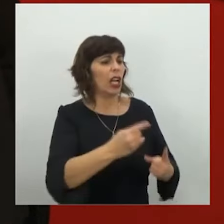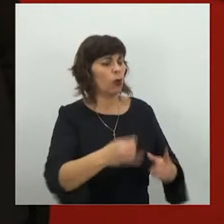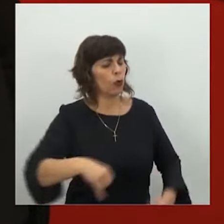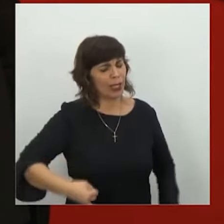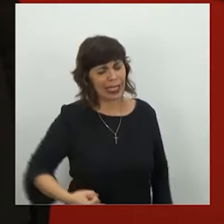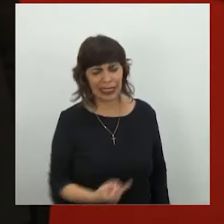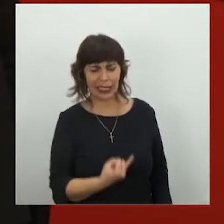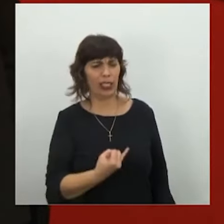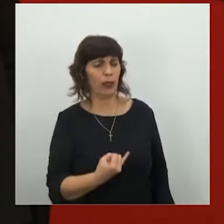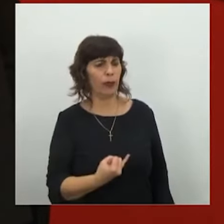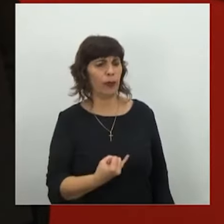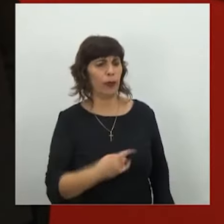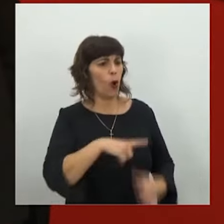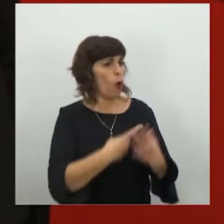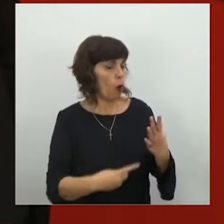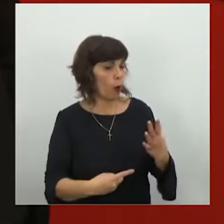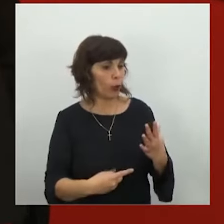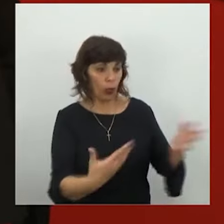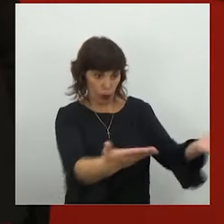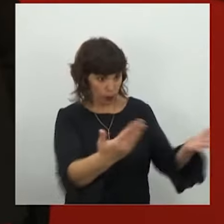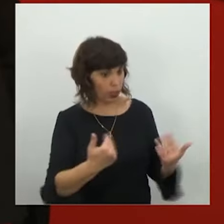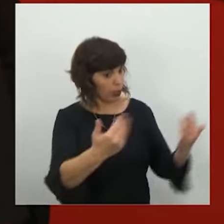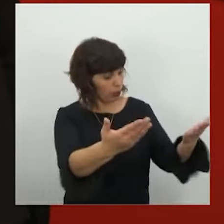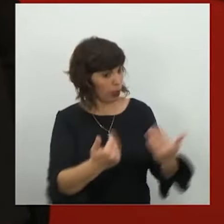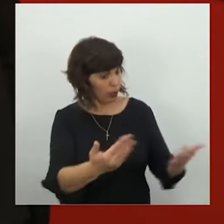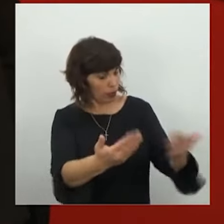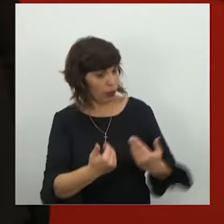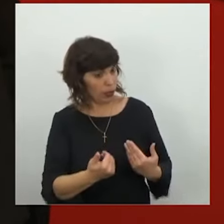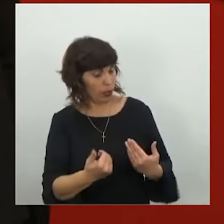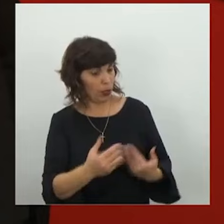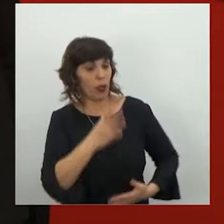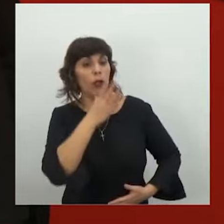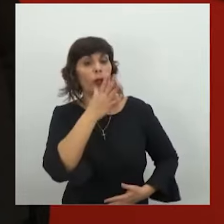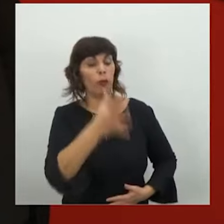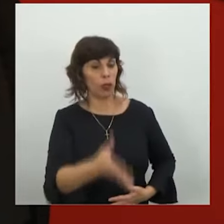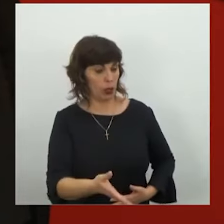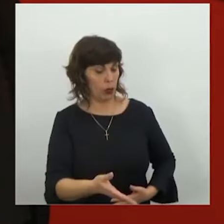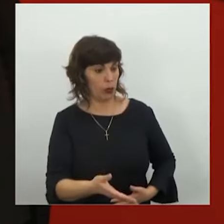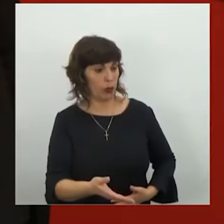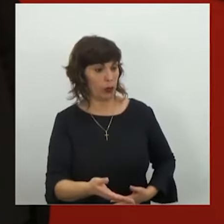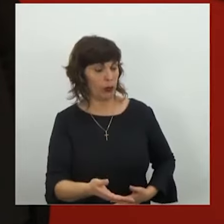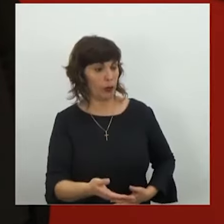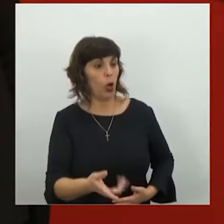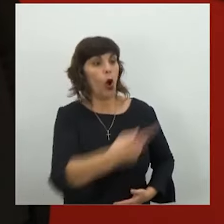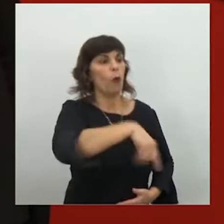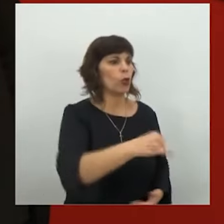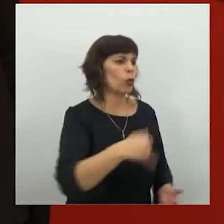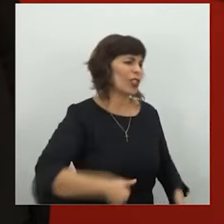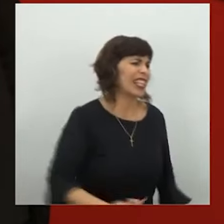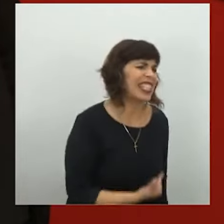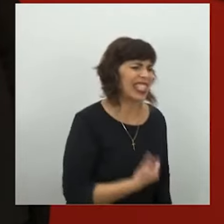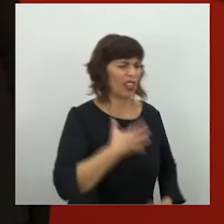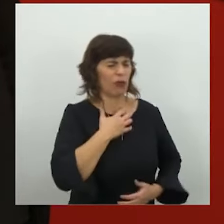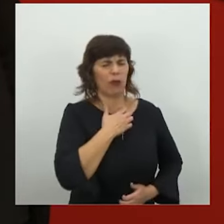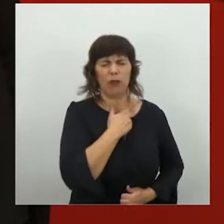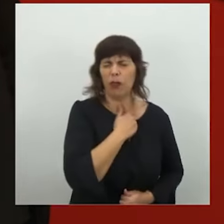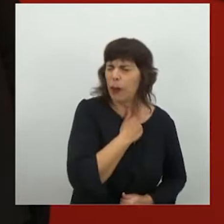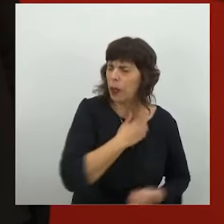cansado, venid a mí todos los que estáis cansados, agobiados, afligidos,